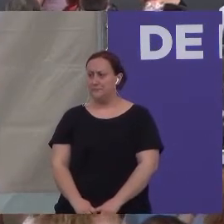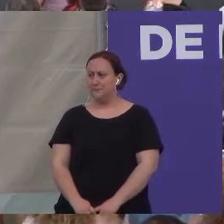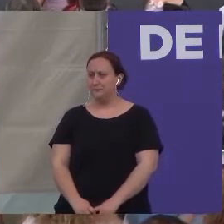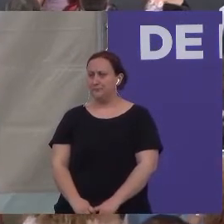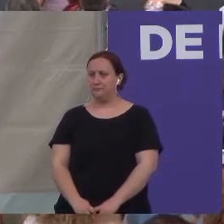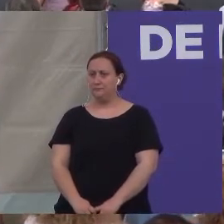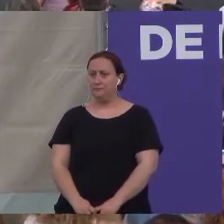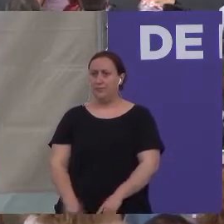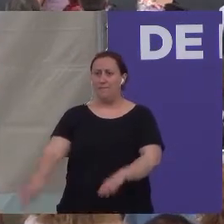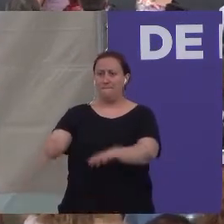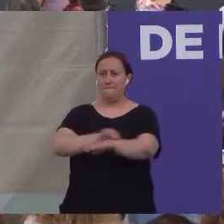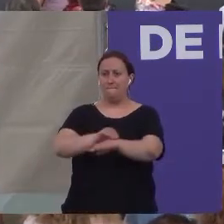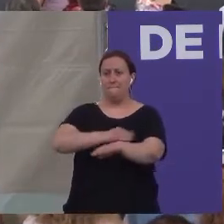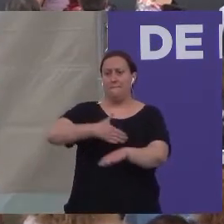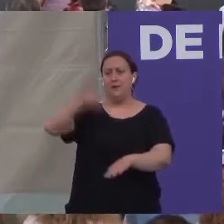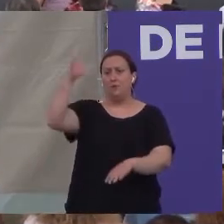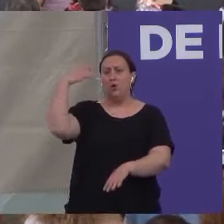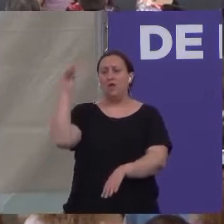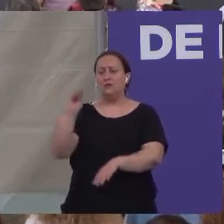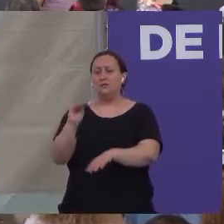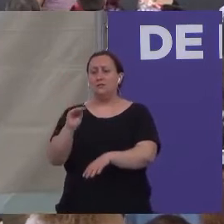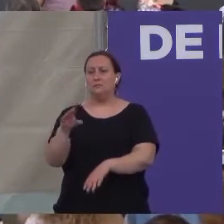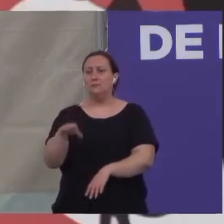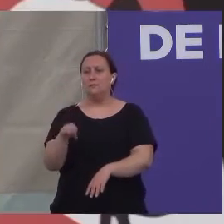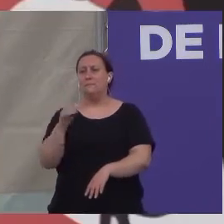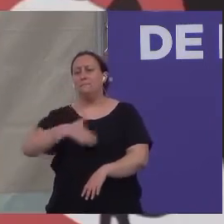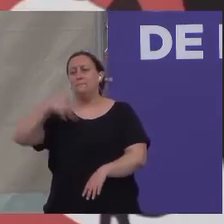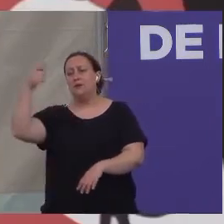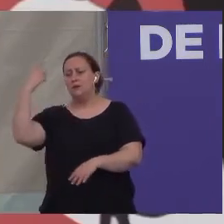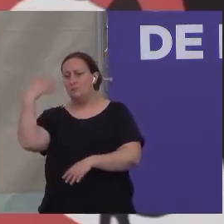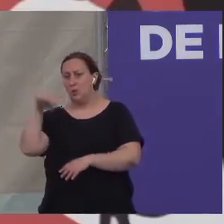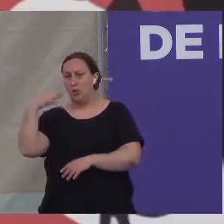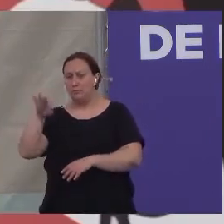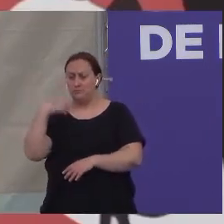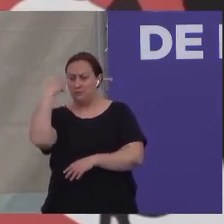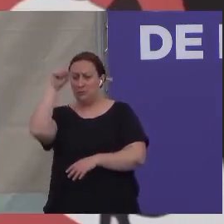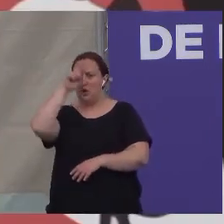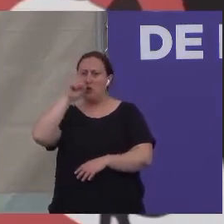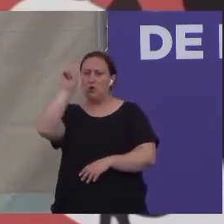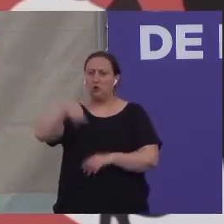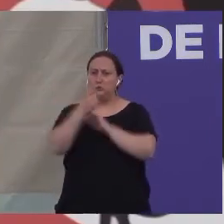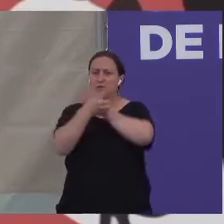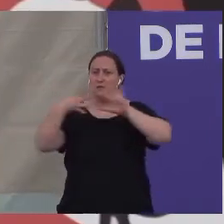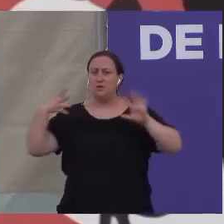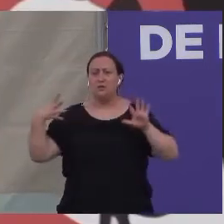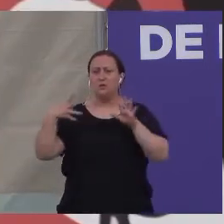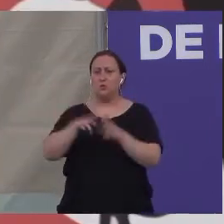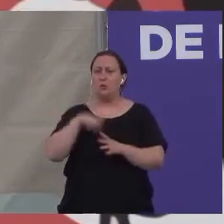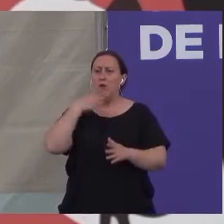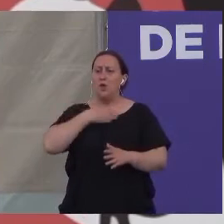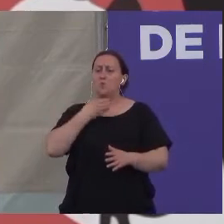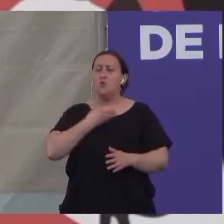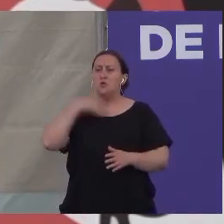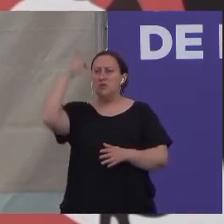Desde Més Morat, Més Podem, sabemos que en el 2019 llevaremos el cambio a todos los municipios de